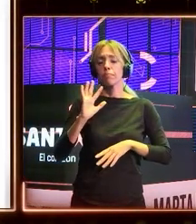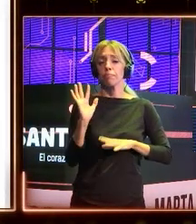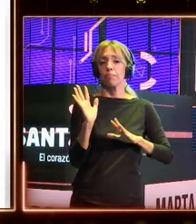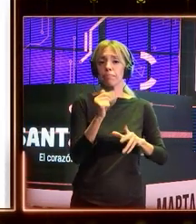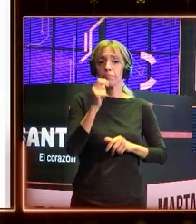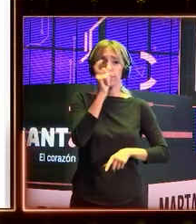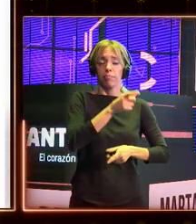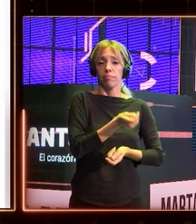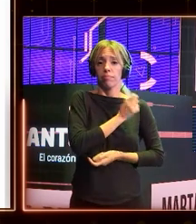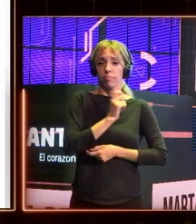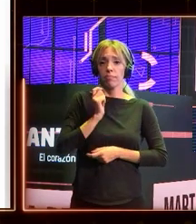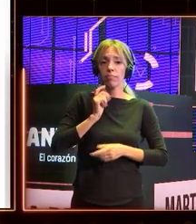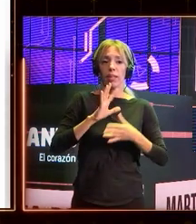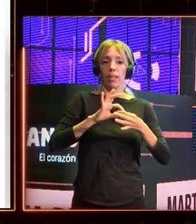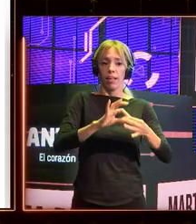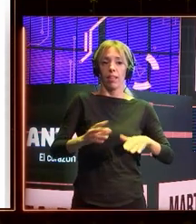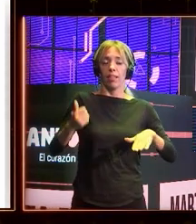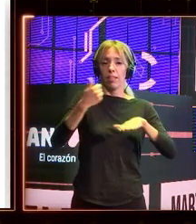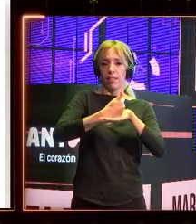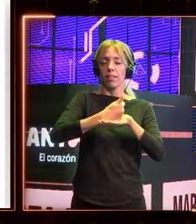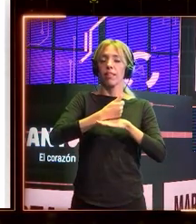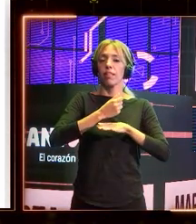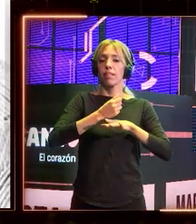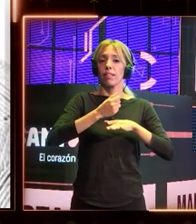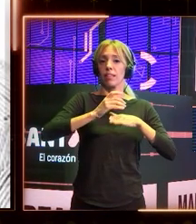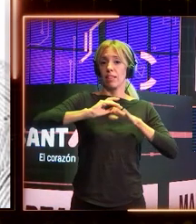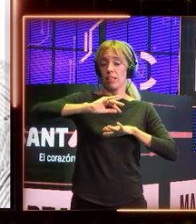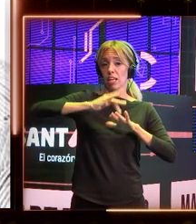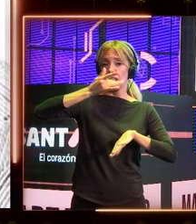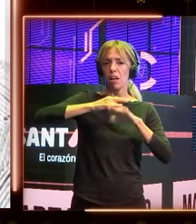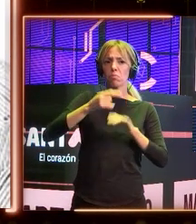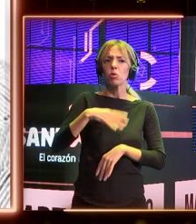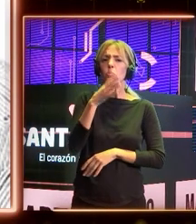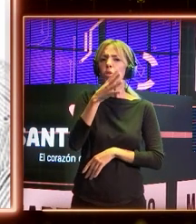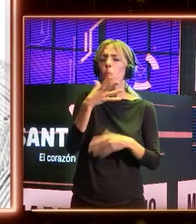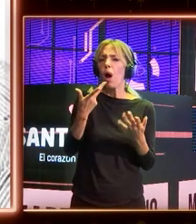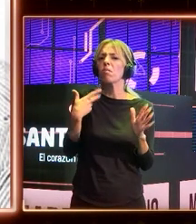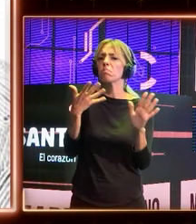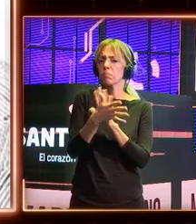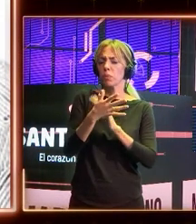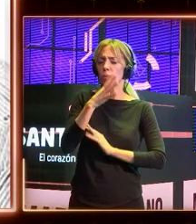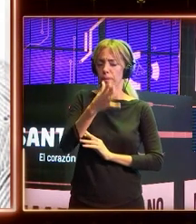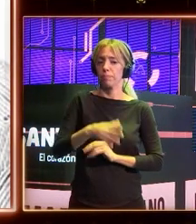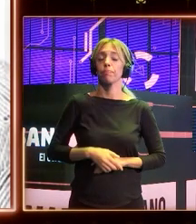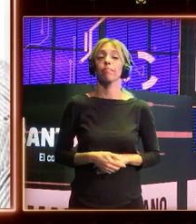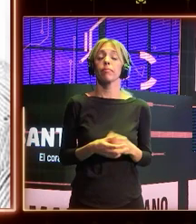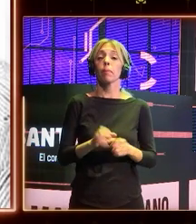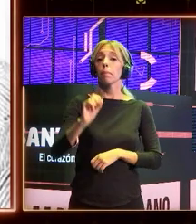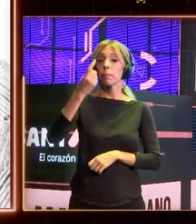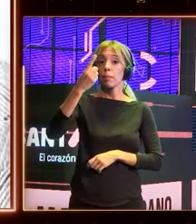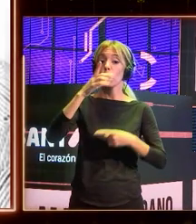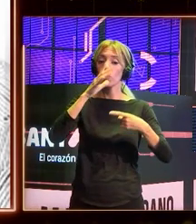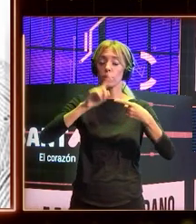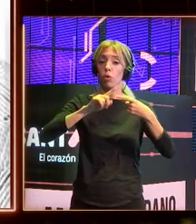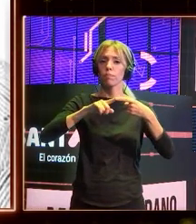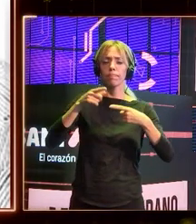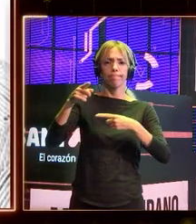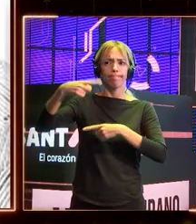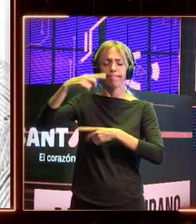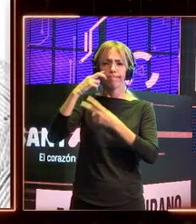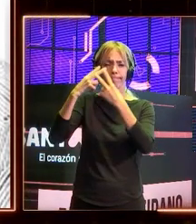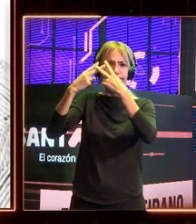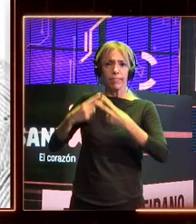Y os voy a explicar por qué. Creo. Yes. Primero, porque nos vigilan. Nos vigilan, lo sabemos